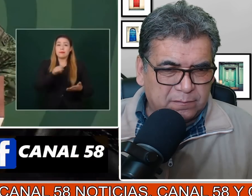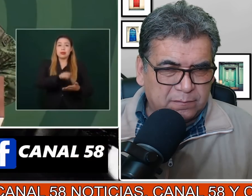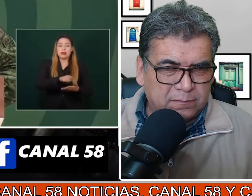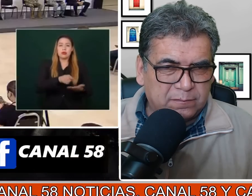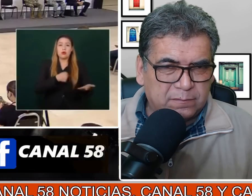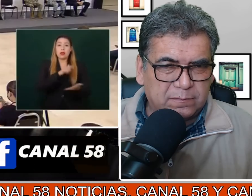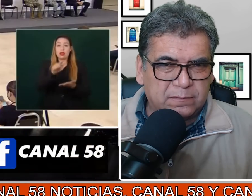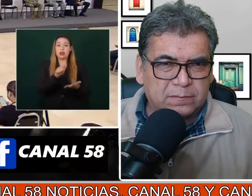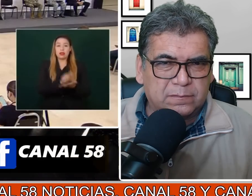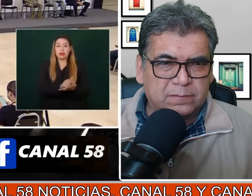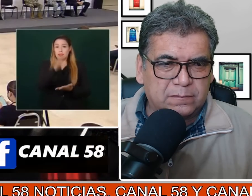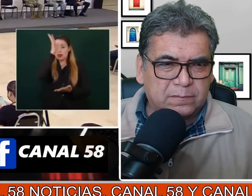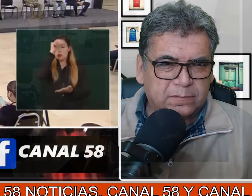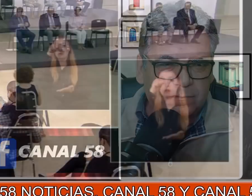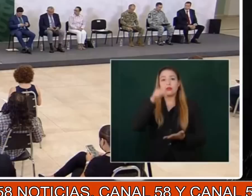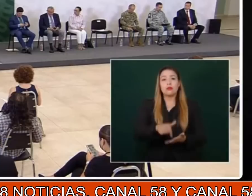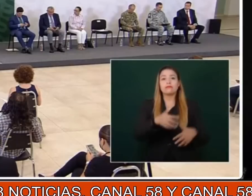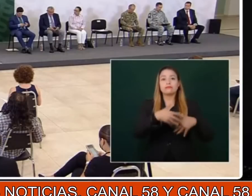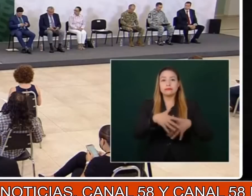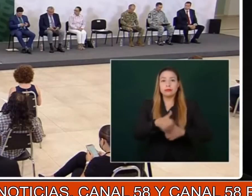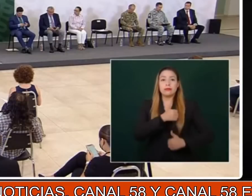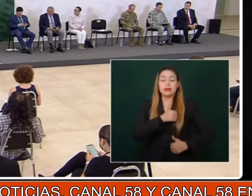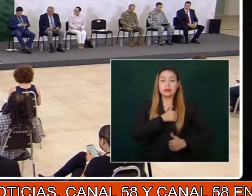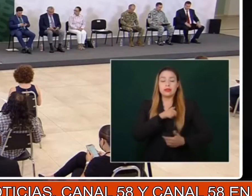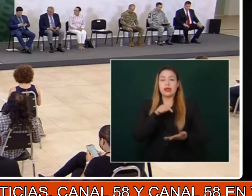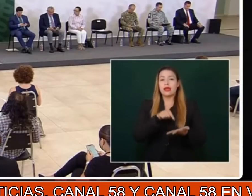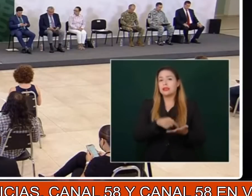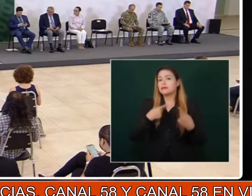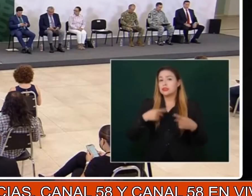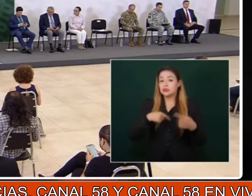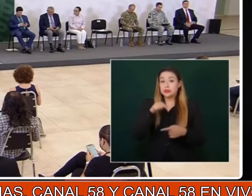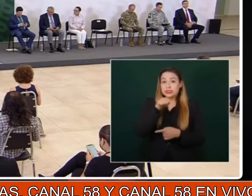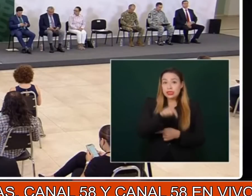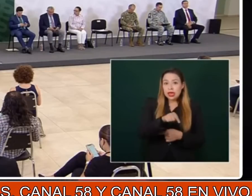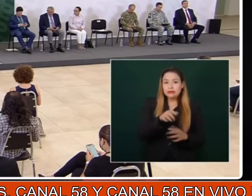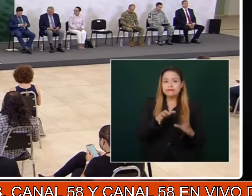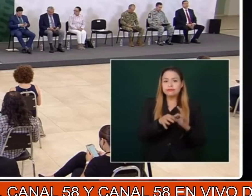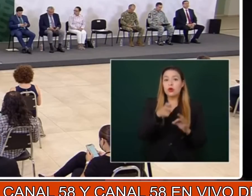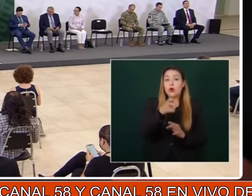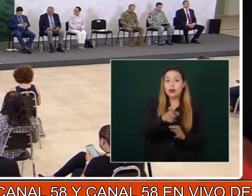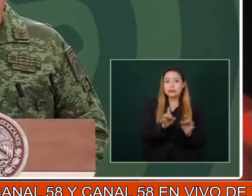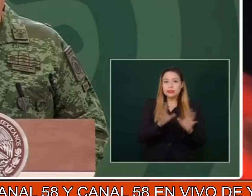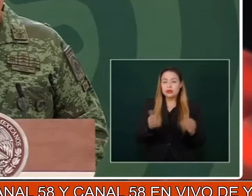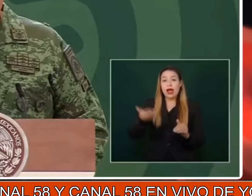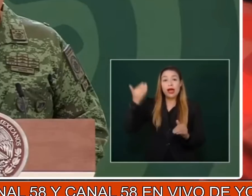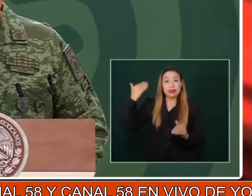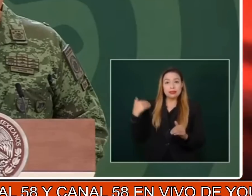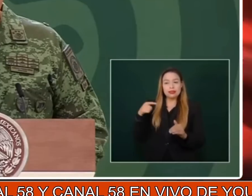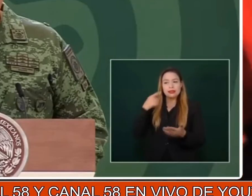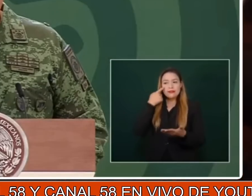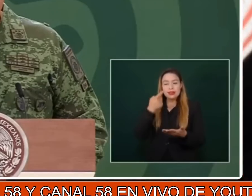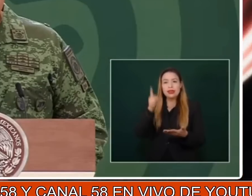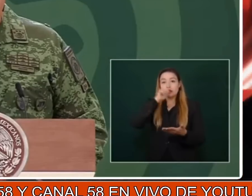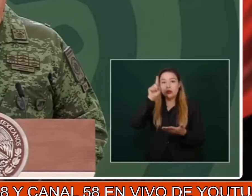que tuvieron que ver en estas situaciones, y antes de que hubiera llegado la recomendación ya habían